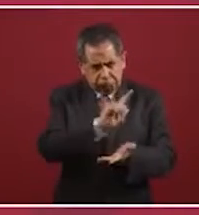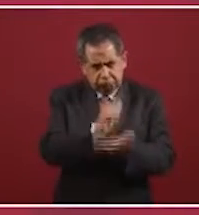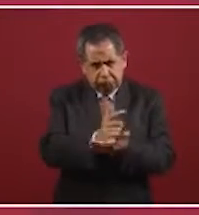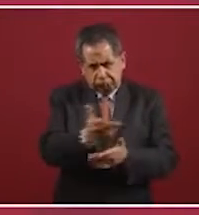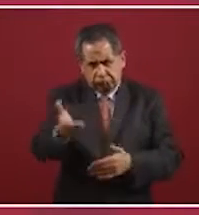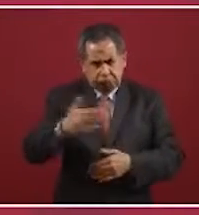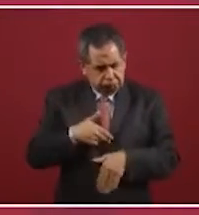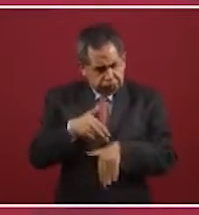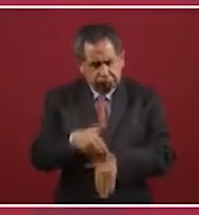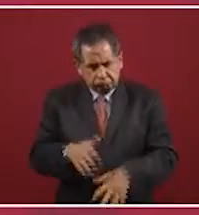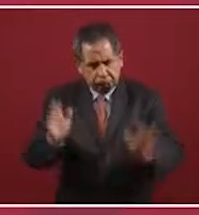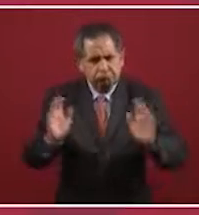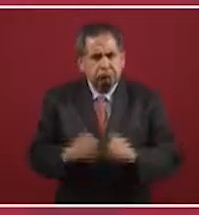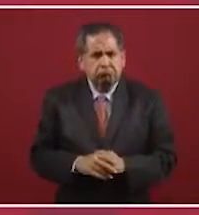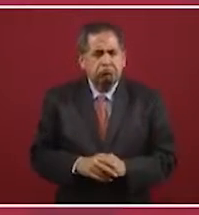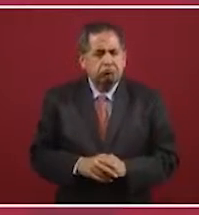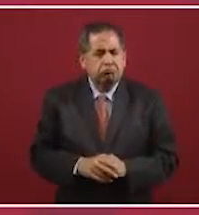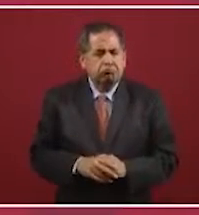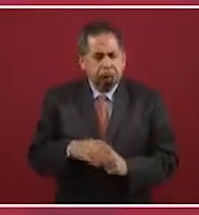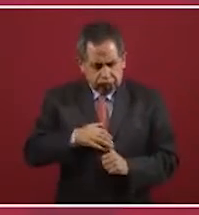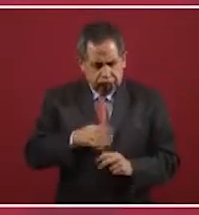yo voy